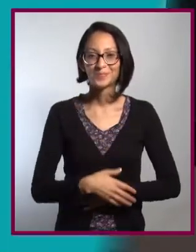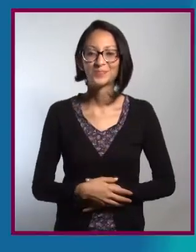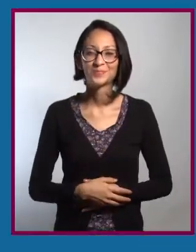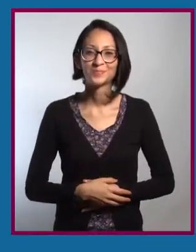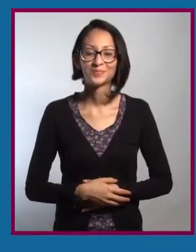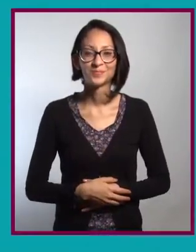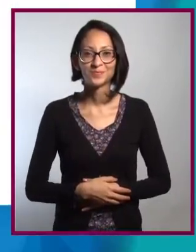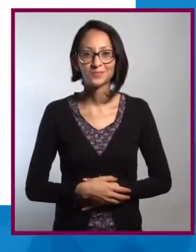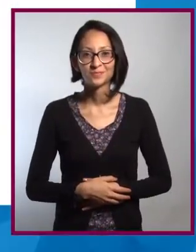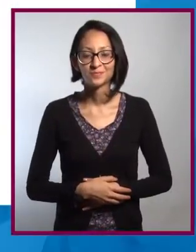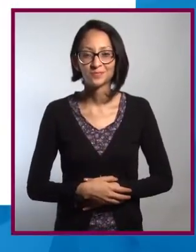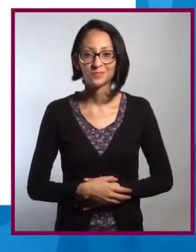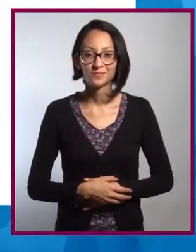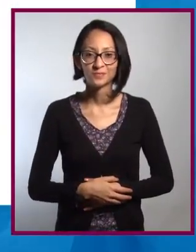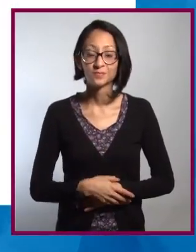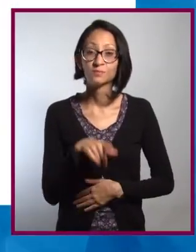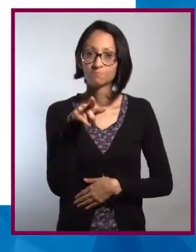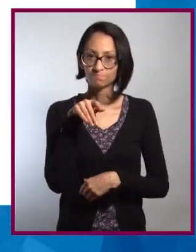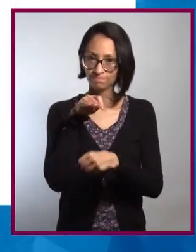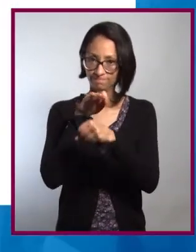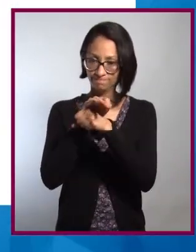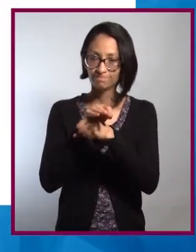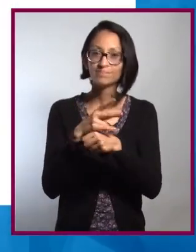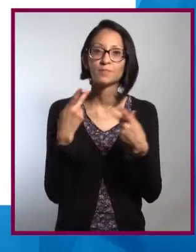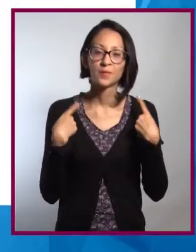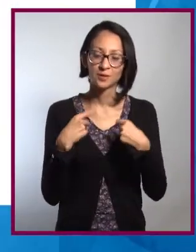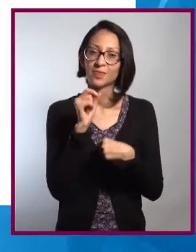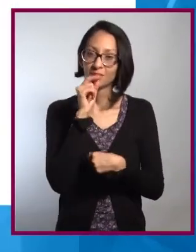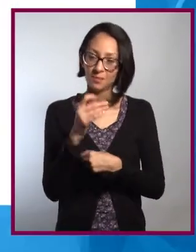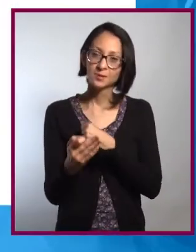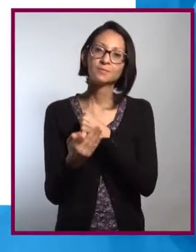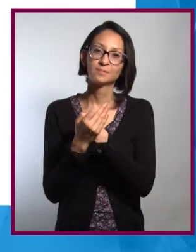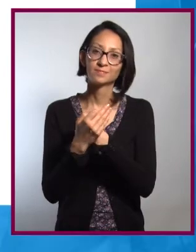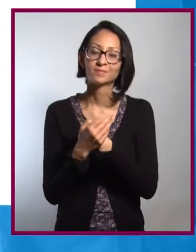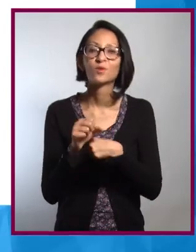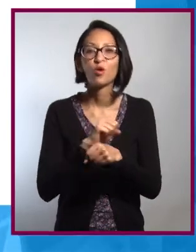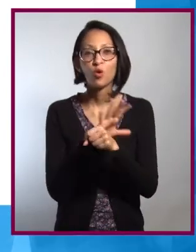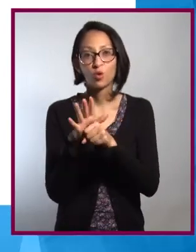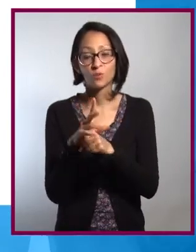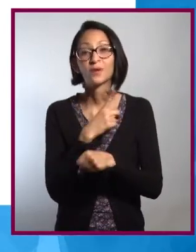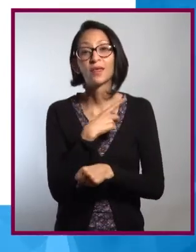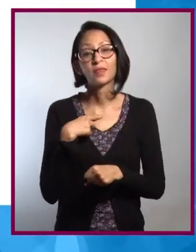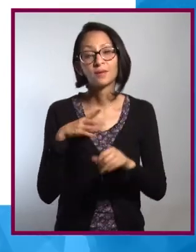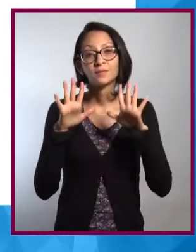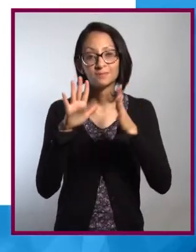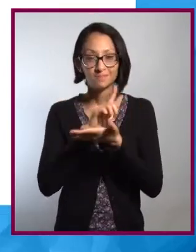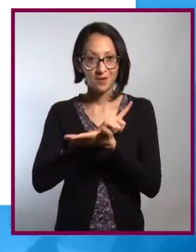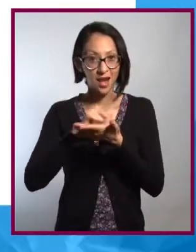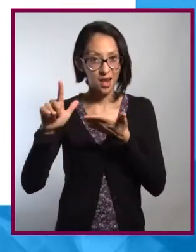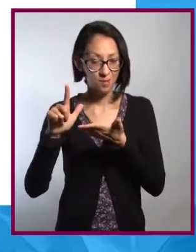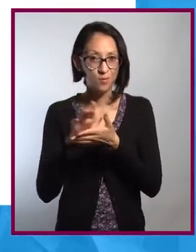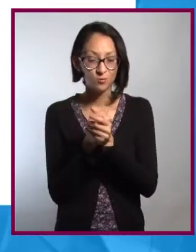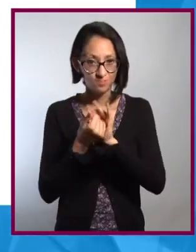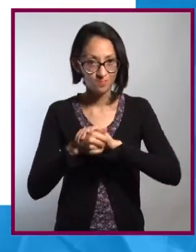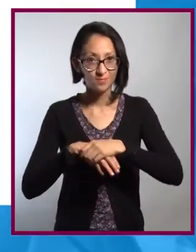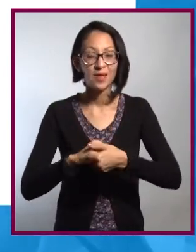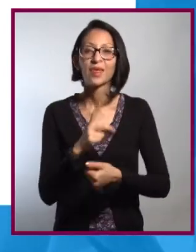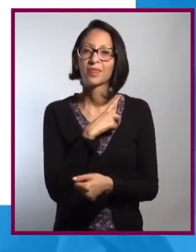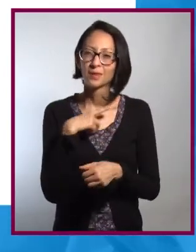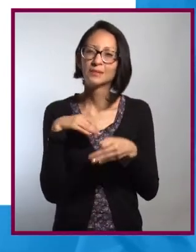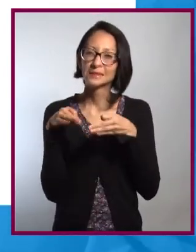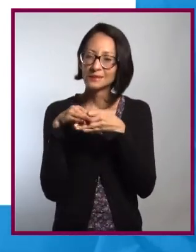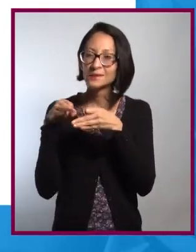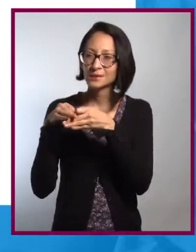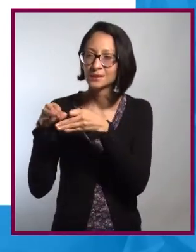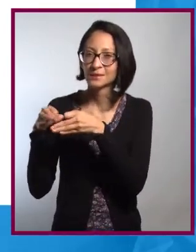gracias. Protégete a ti y a tus seres queridos del coronavirus manteniendo tus manos limpias. Debes lavarte las manos frecuentemente y